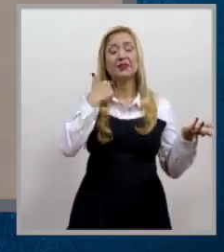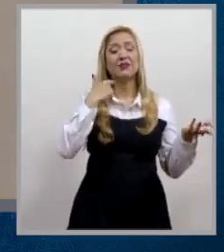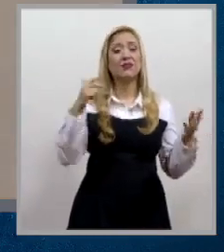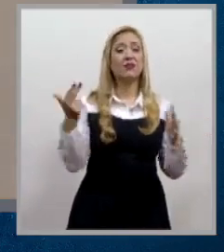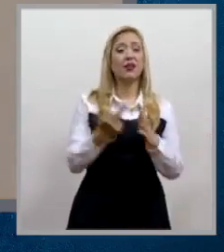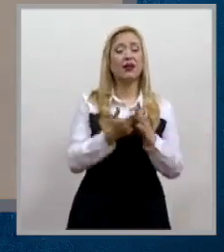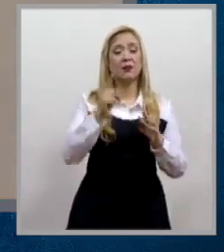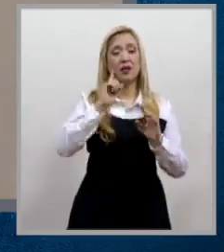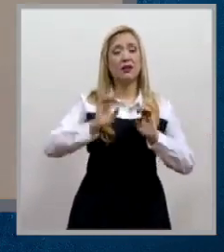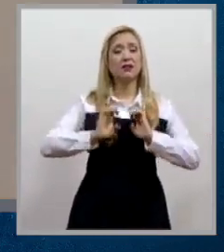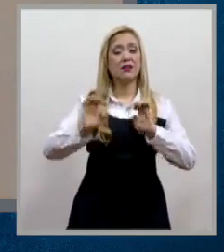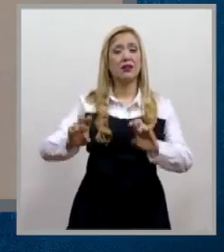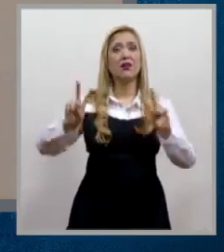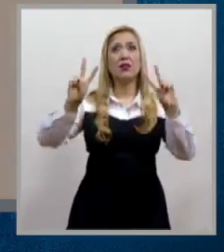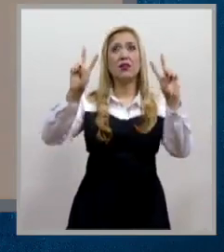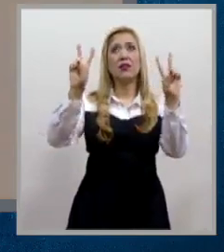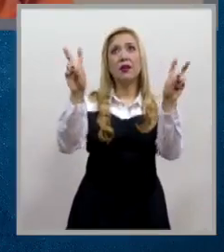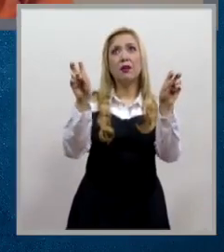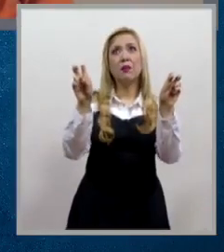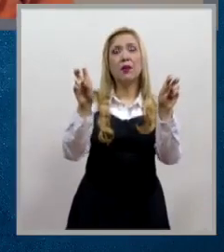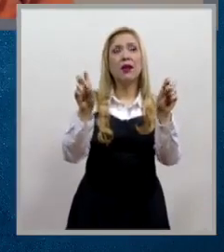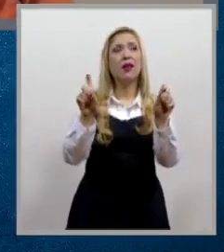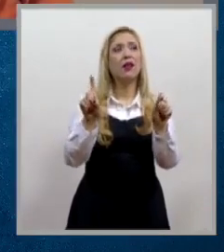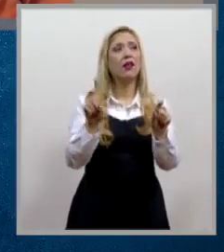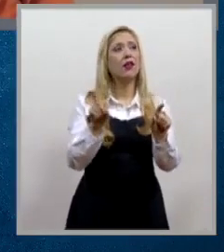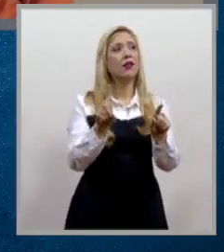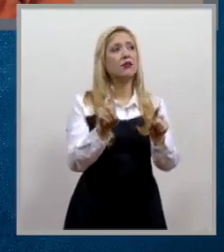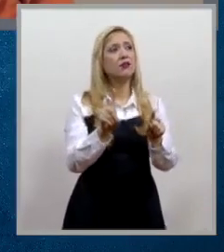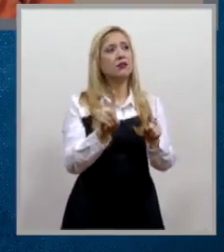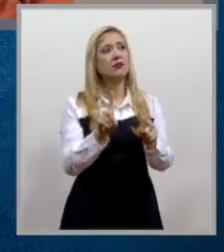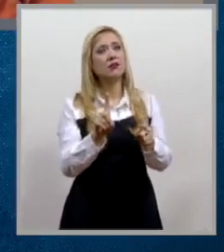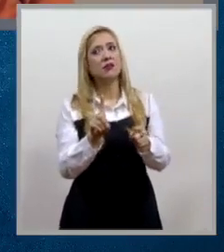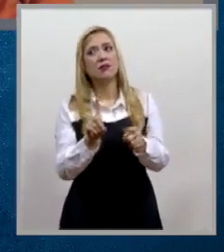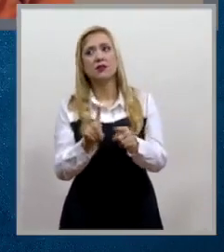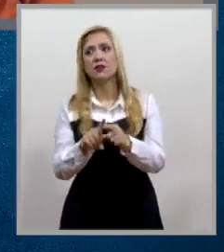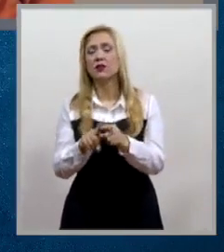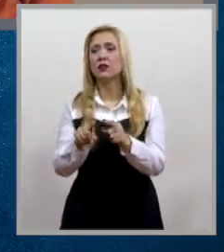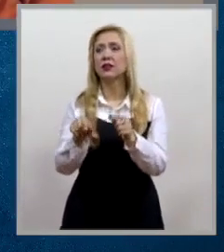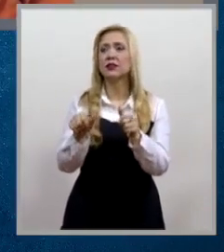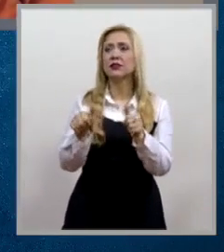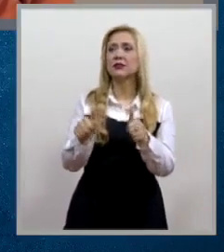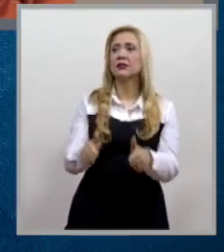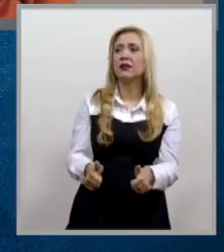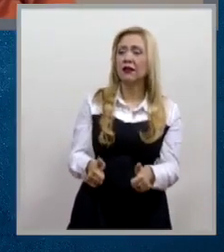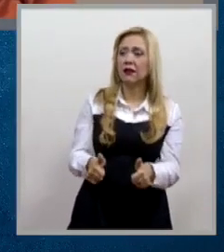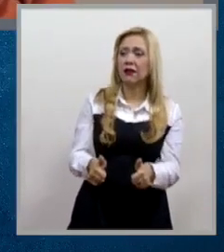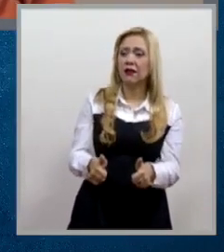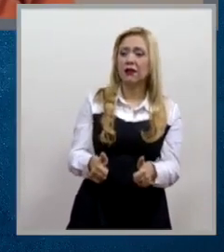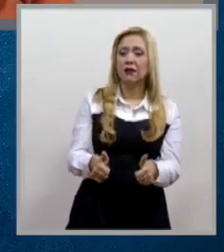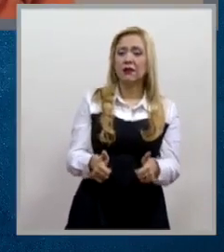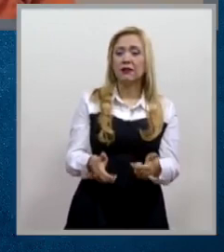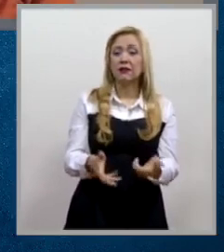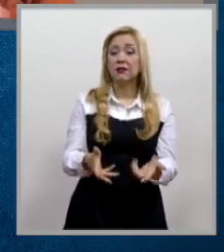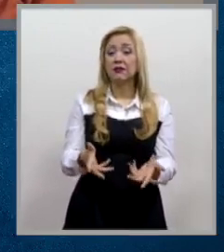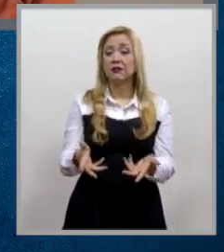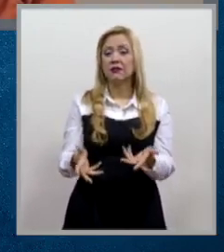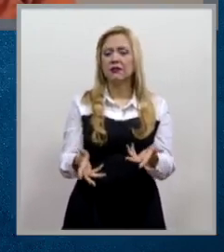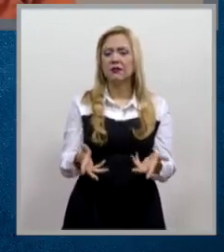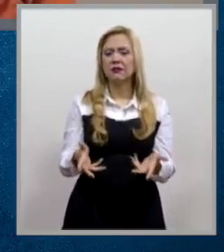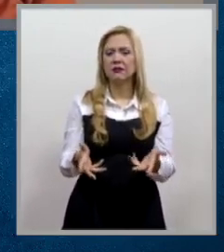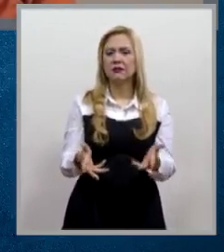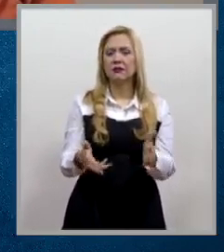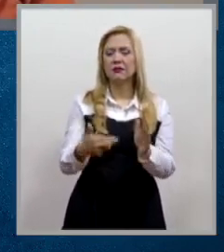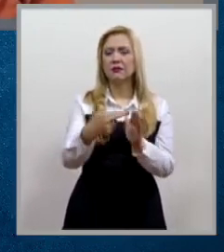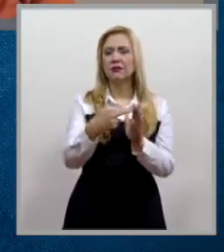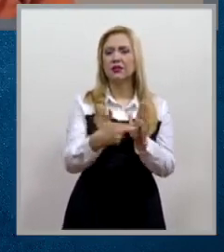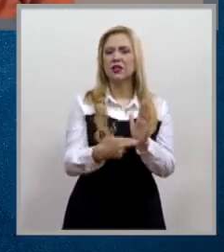feminicidio, entender en dónde está, digamos, este gap, ¿no? Entre el marco